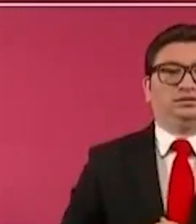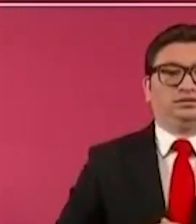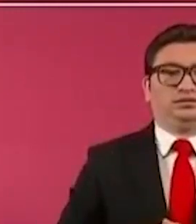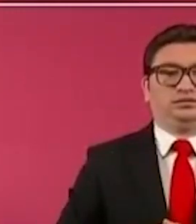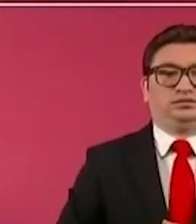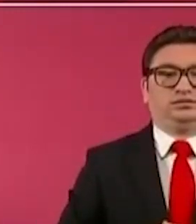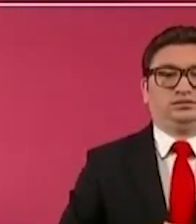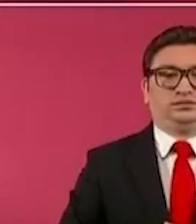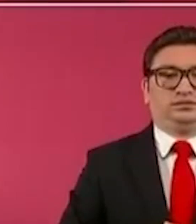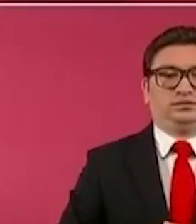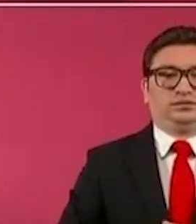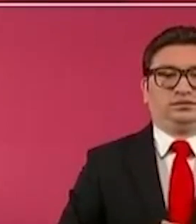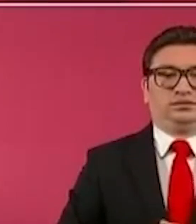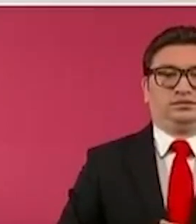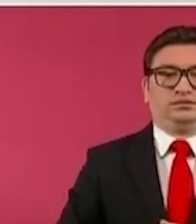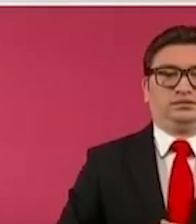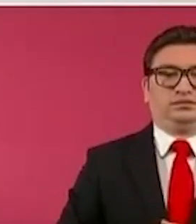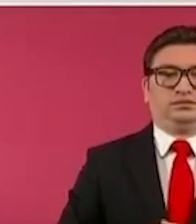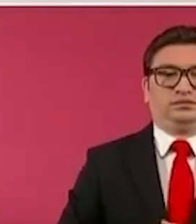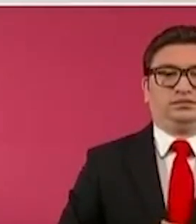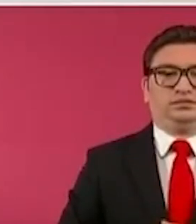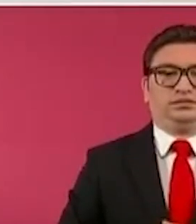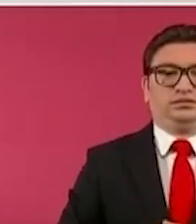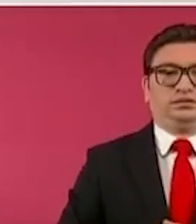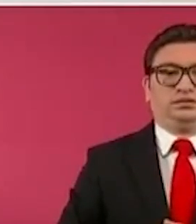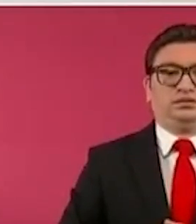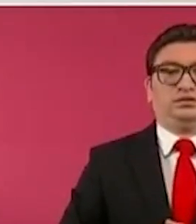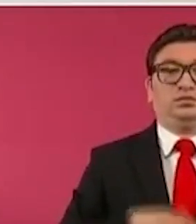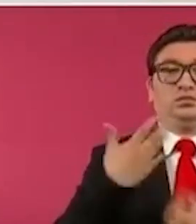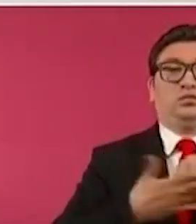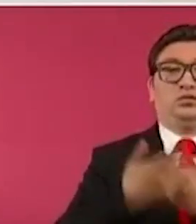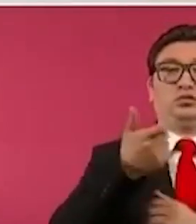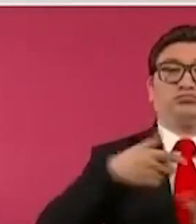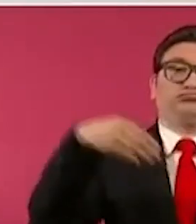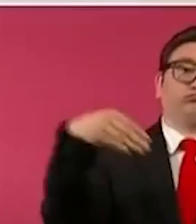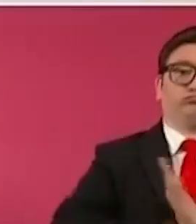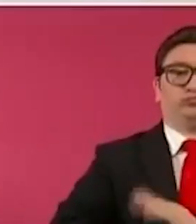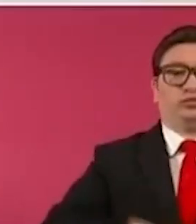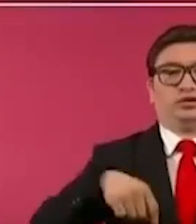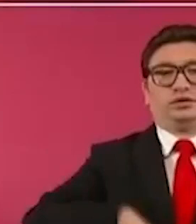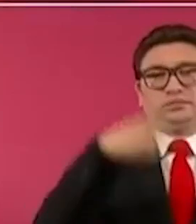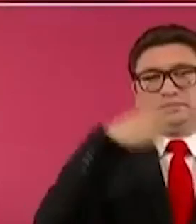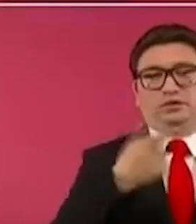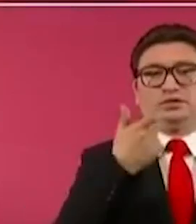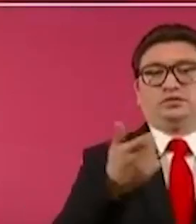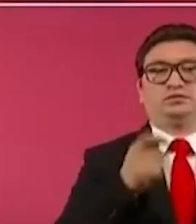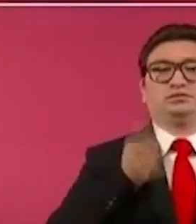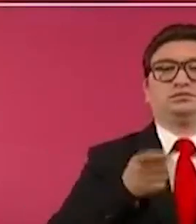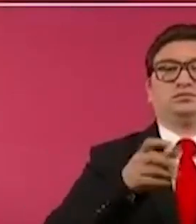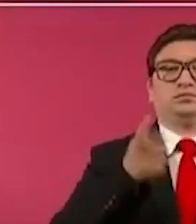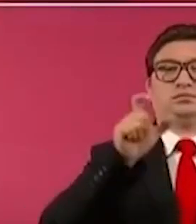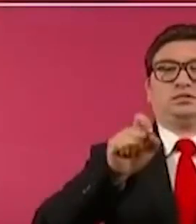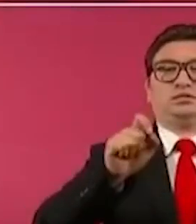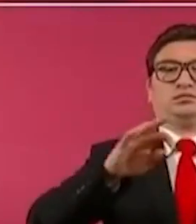apretamiento monetario en Estados Unidos. Esto podría suceder entre finales del 2022 y principios del 2023, de acuerdo